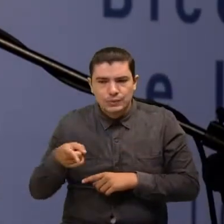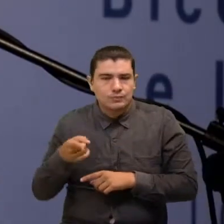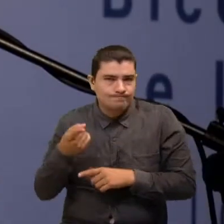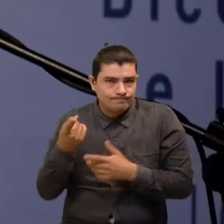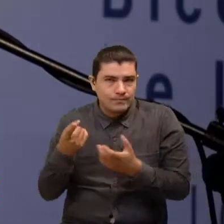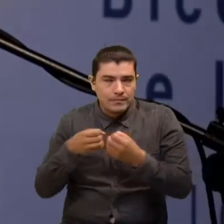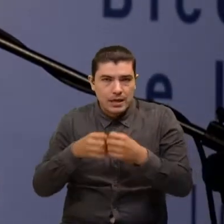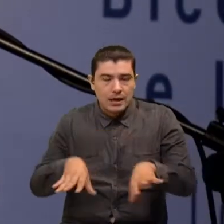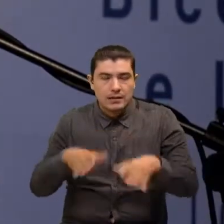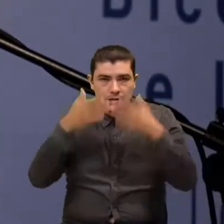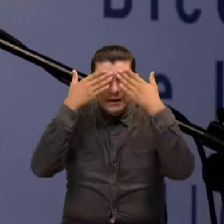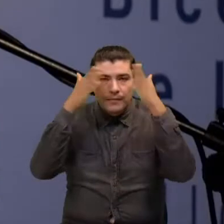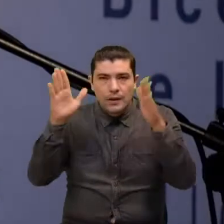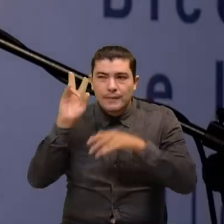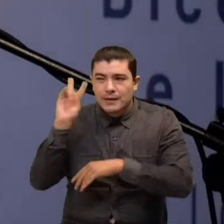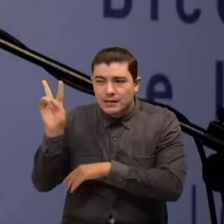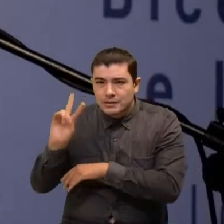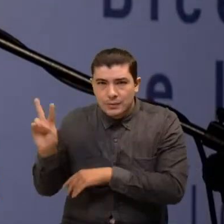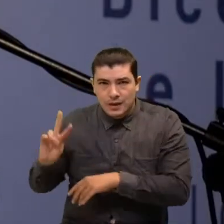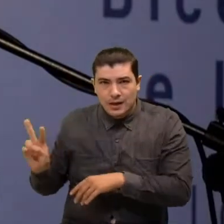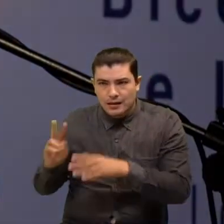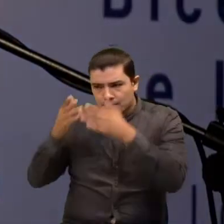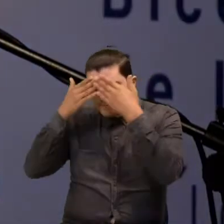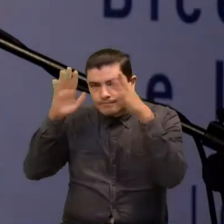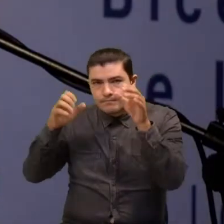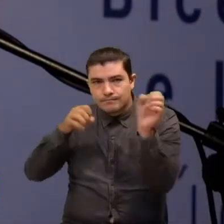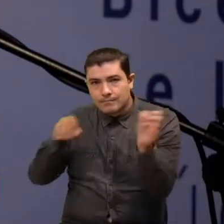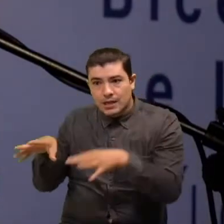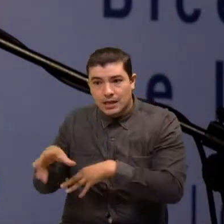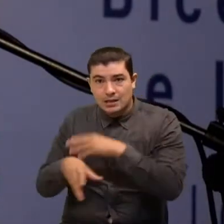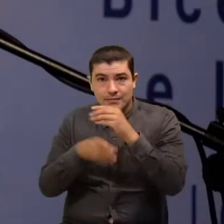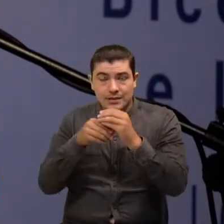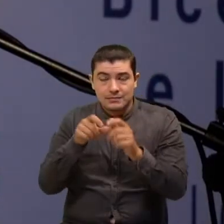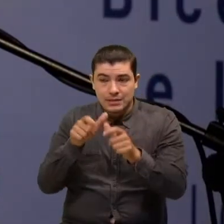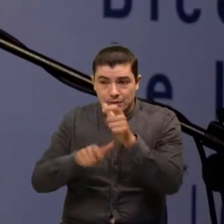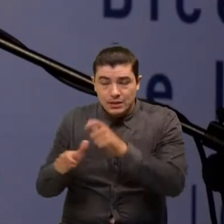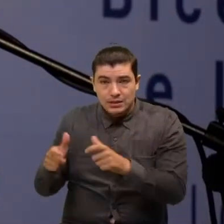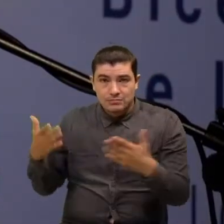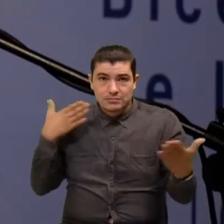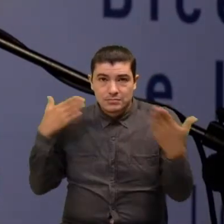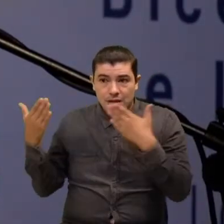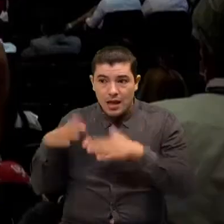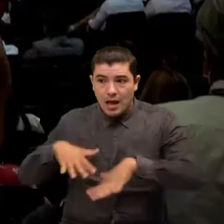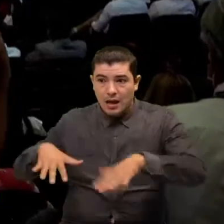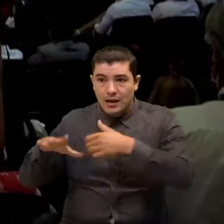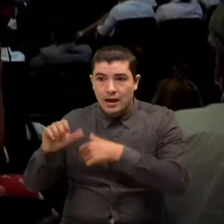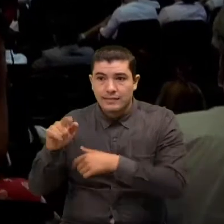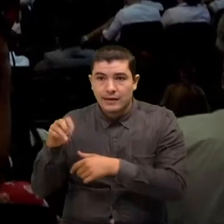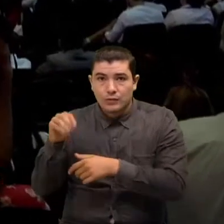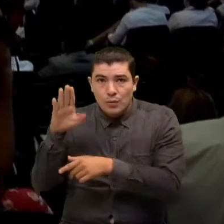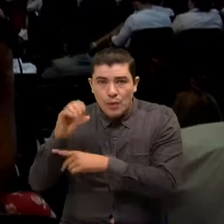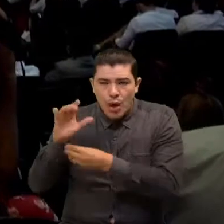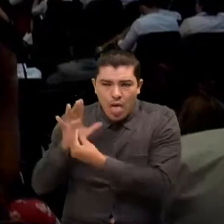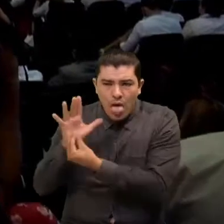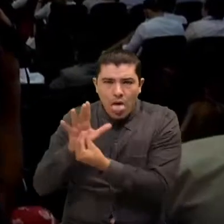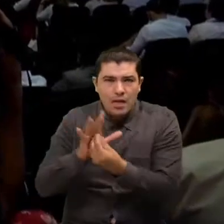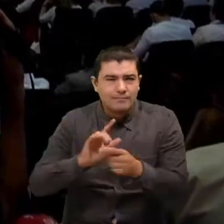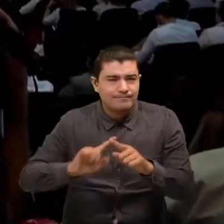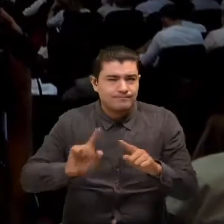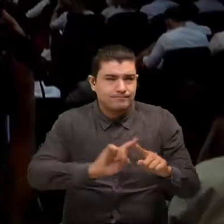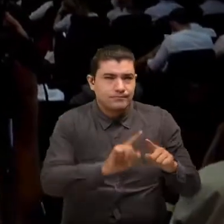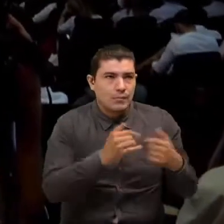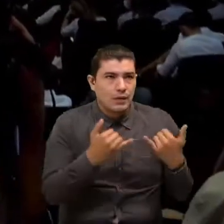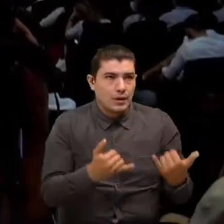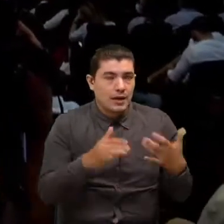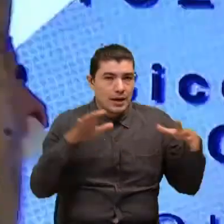de la democracia en venezuela y por los desplazamientos violentos de campesinos en la zona del catatumbo con esta actividad finalizaron los